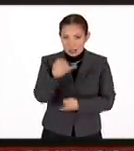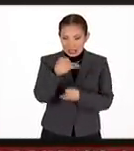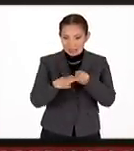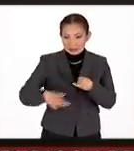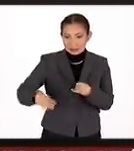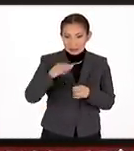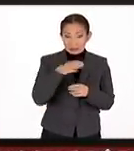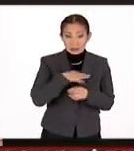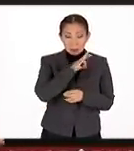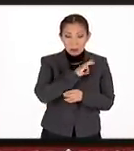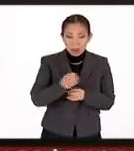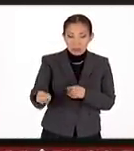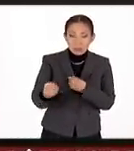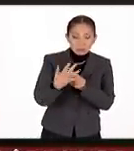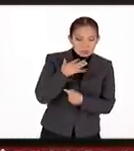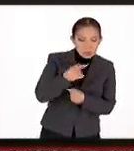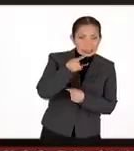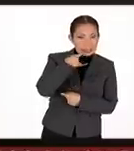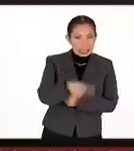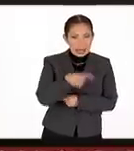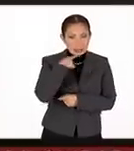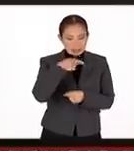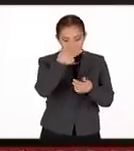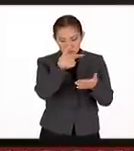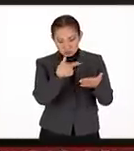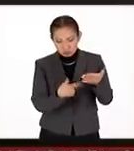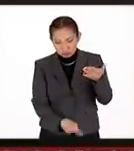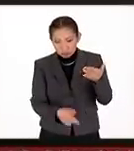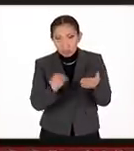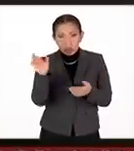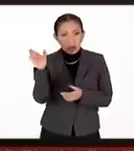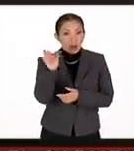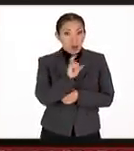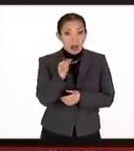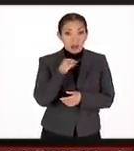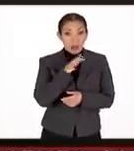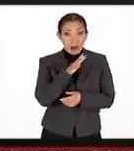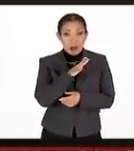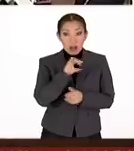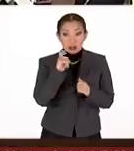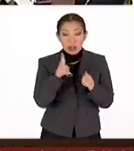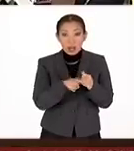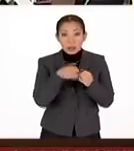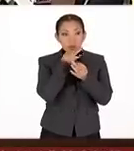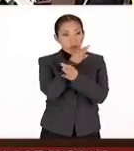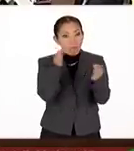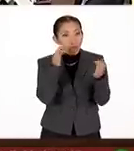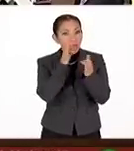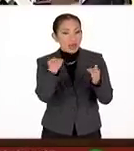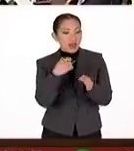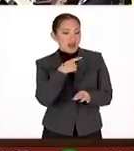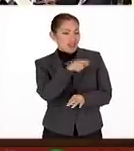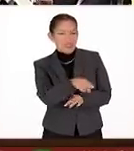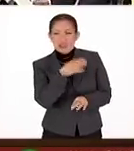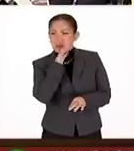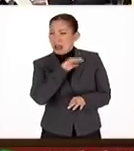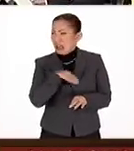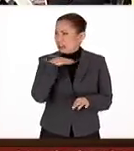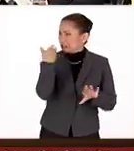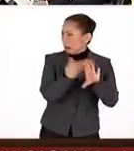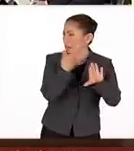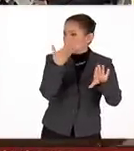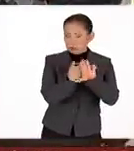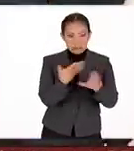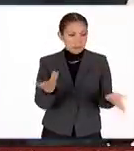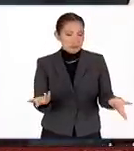Federal nos pueden llegar cierto tipo de quejas en este sentido cuando se incurra en el campañas de desprestigio en campañas sucias